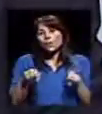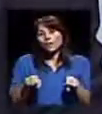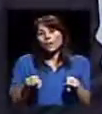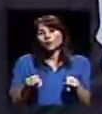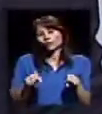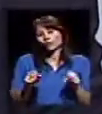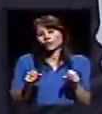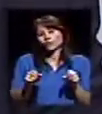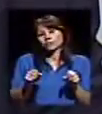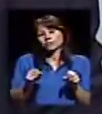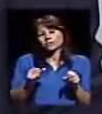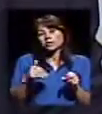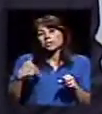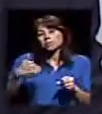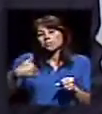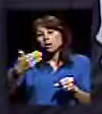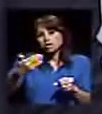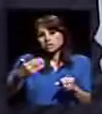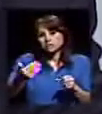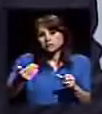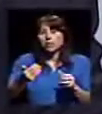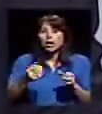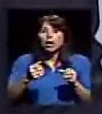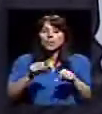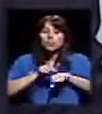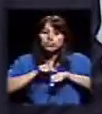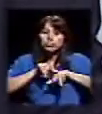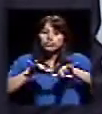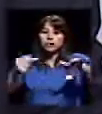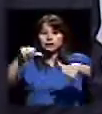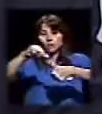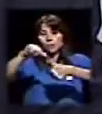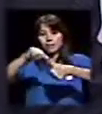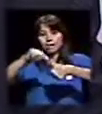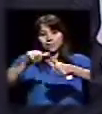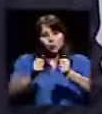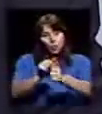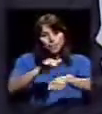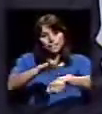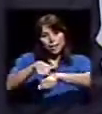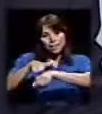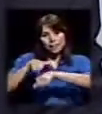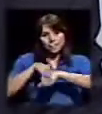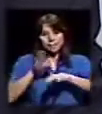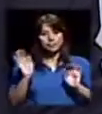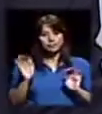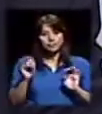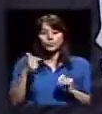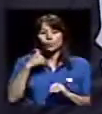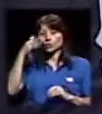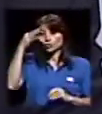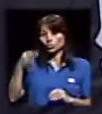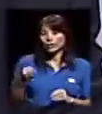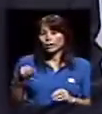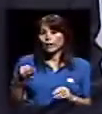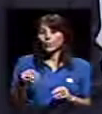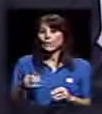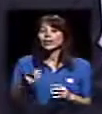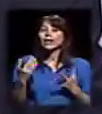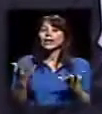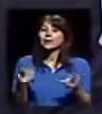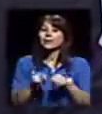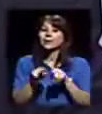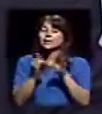autorizaciones respectivas, pensaríamos llevar a toda Centroamérica. Creo que eso me da pie para mencionar